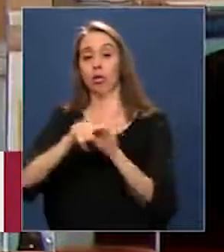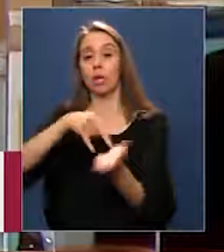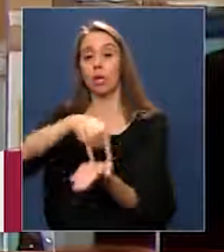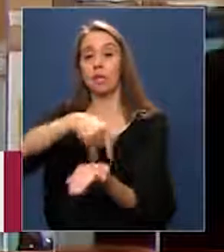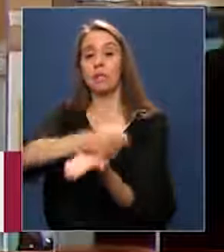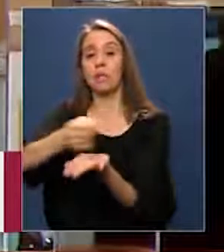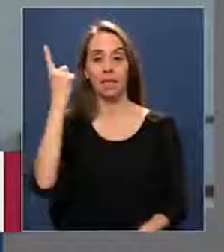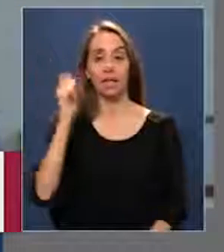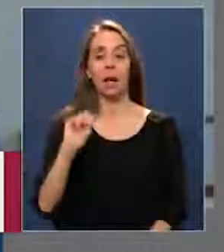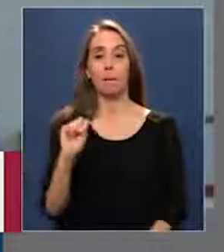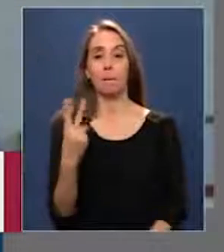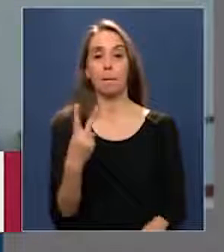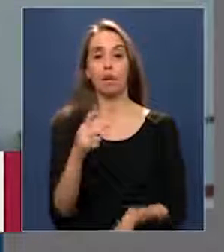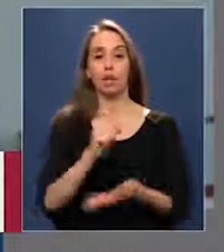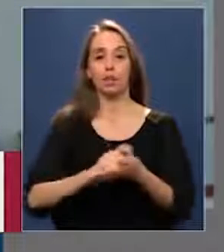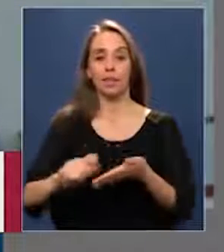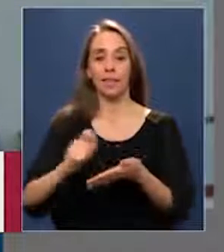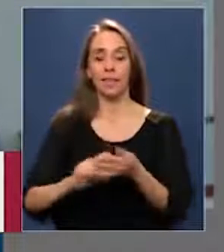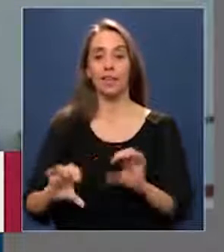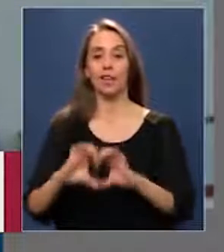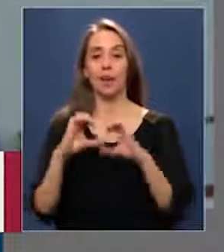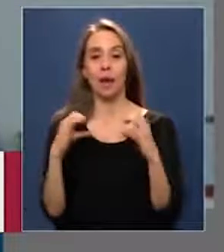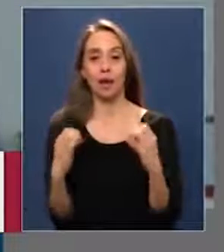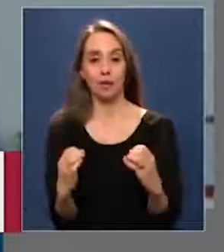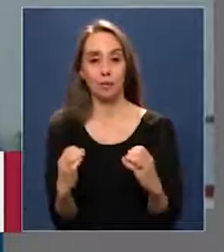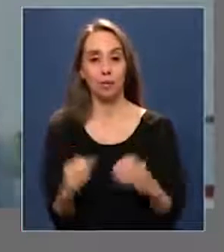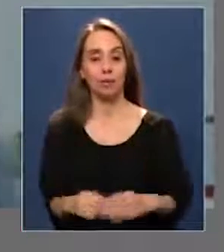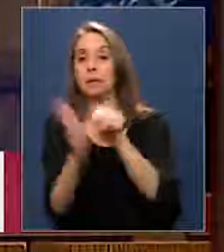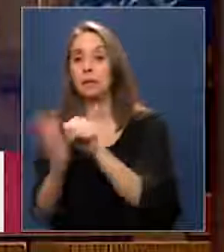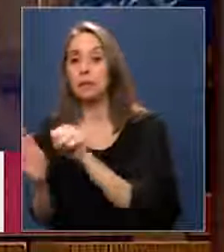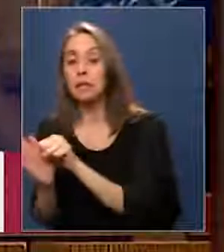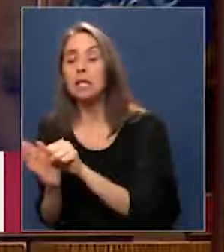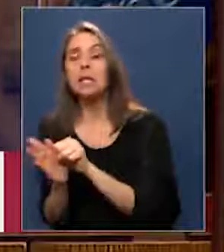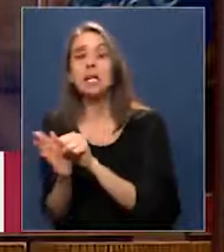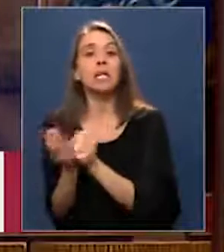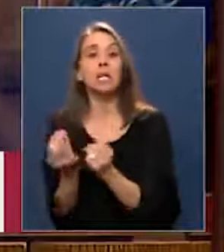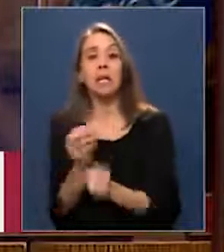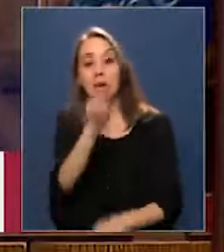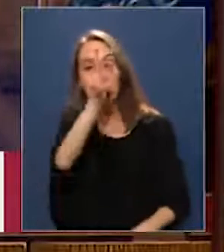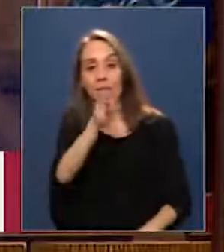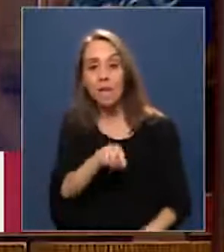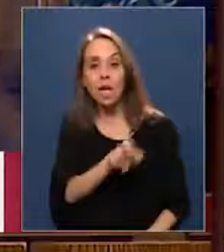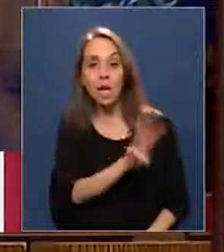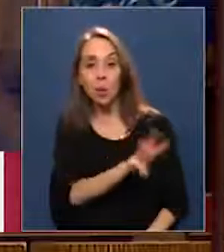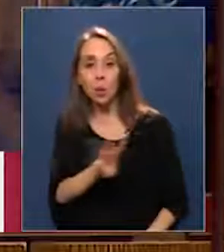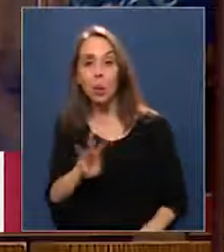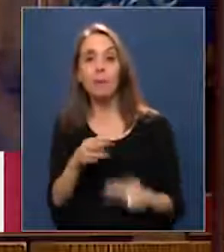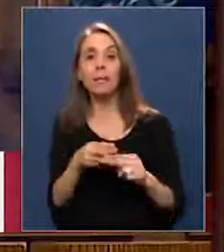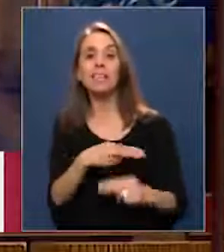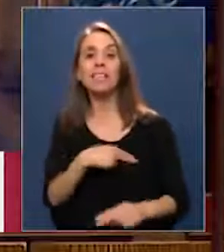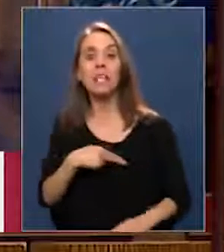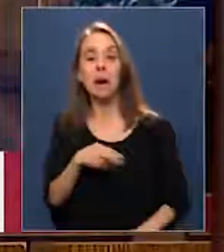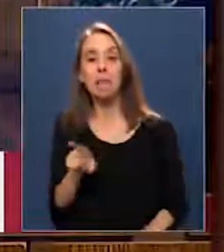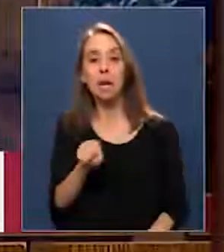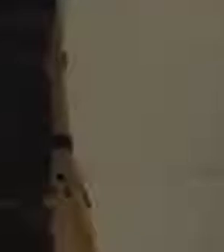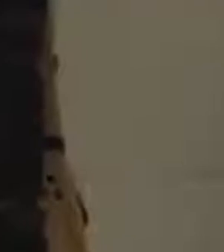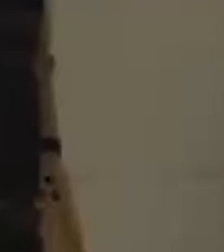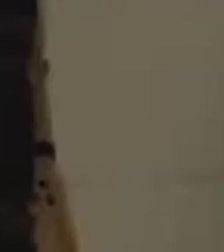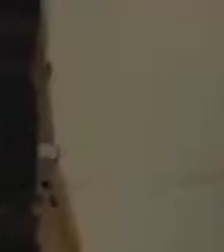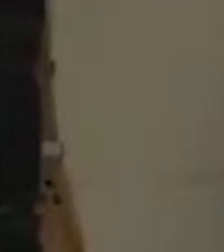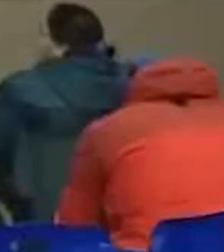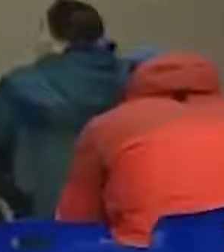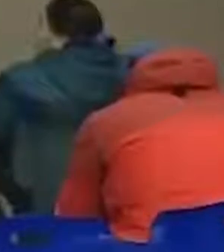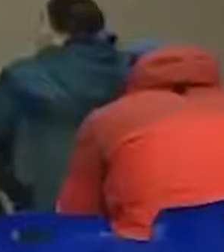el fondo de emergencia transitorio con 19 el documento entre otros puntos indica que los recursos del fondo se destinarán